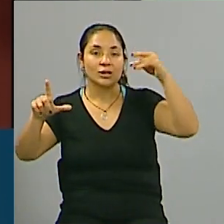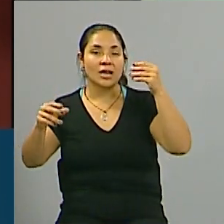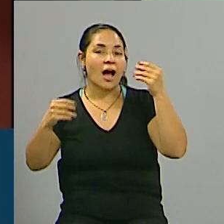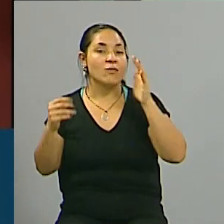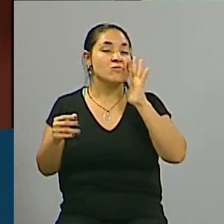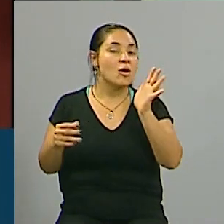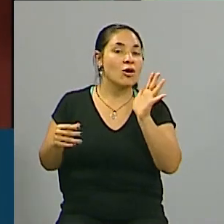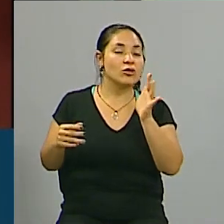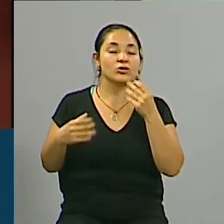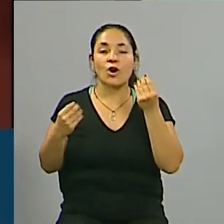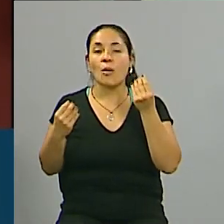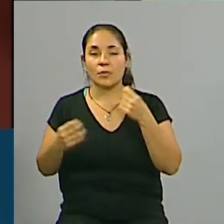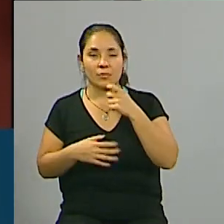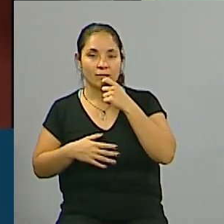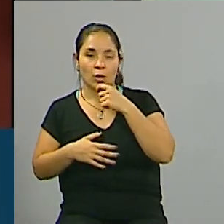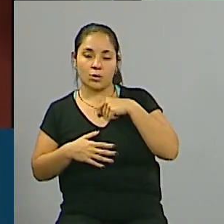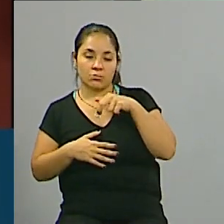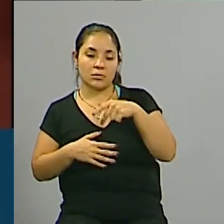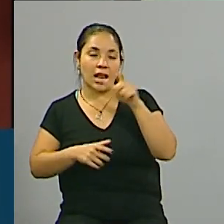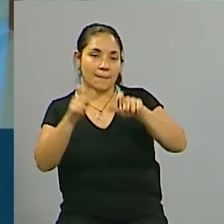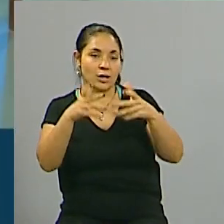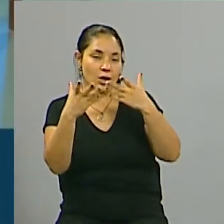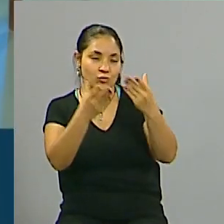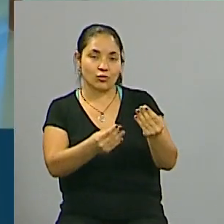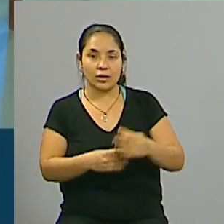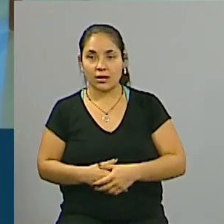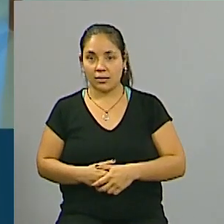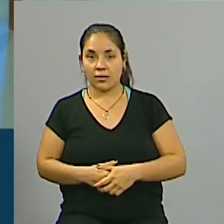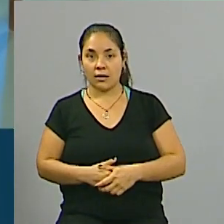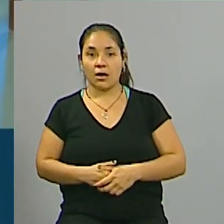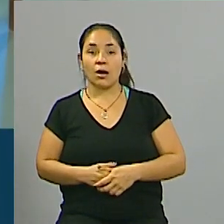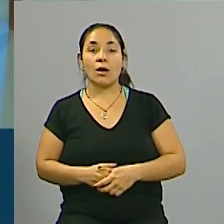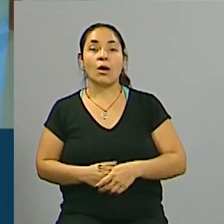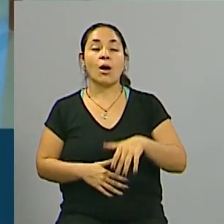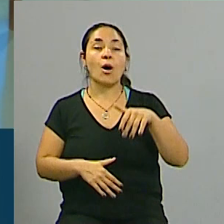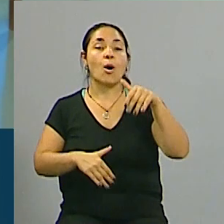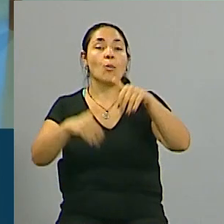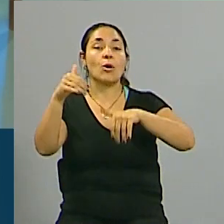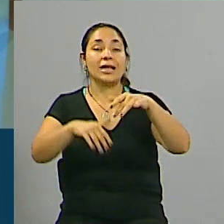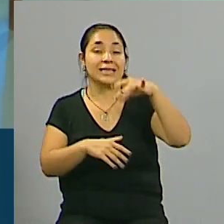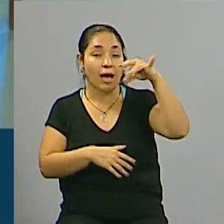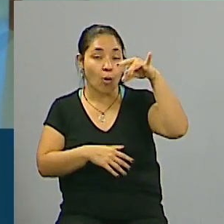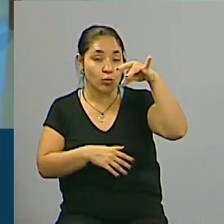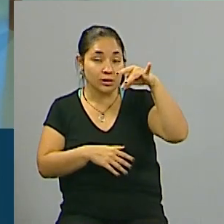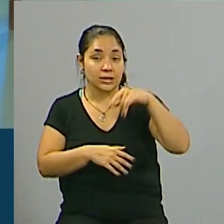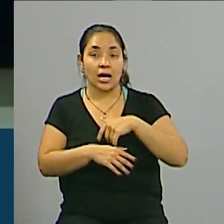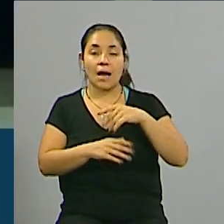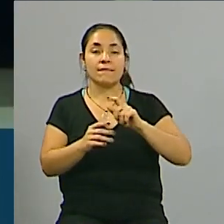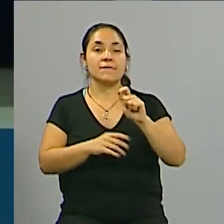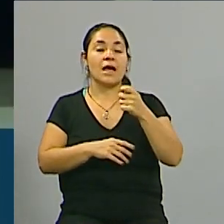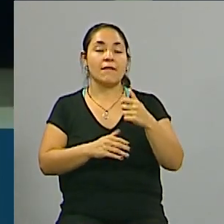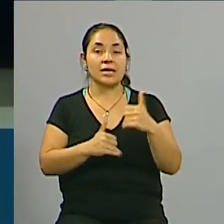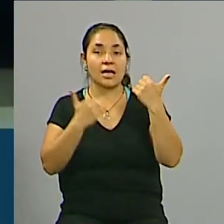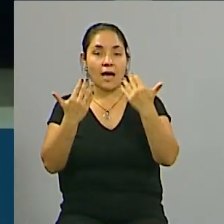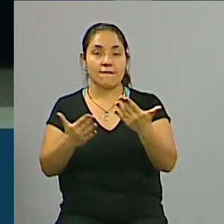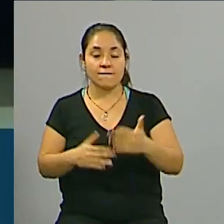lo estás ayudando a que la gente lo entienda? Boleta única nos trae a nosotros, y sobre todo a Lavalle, voy a hablar de